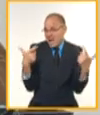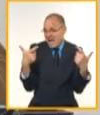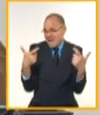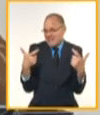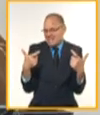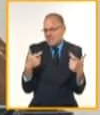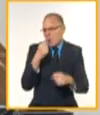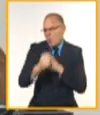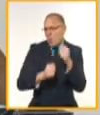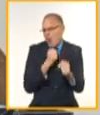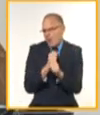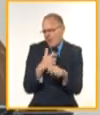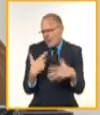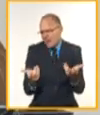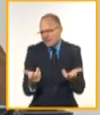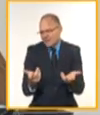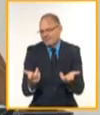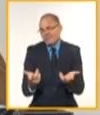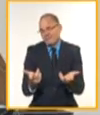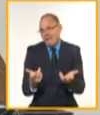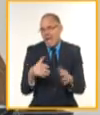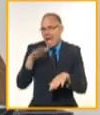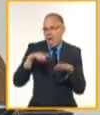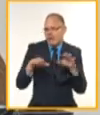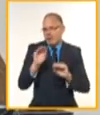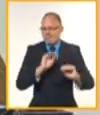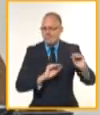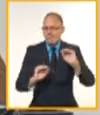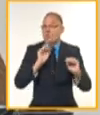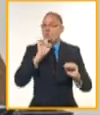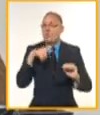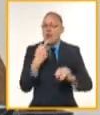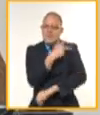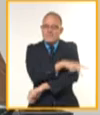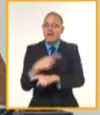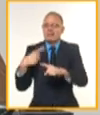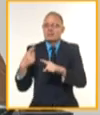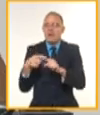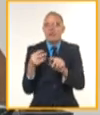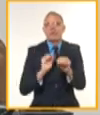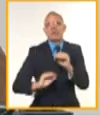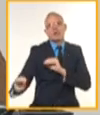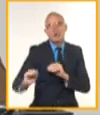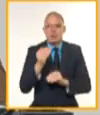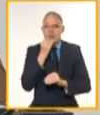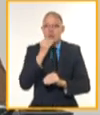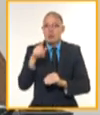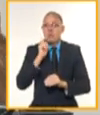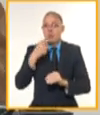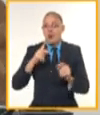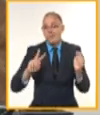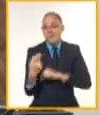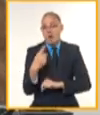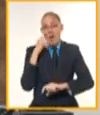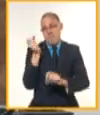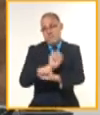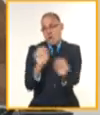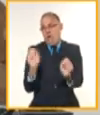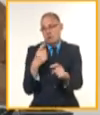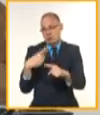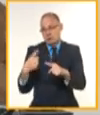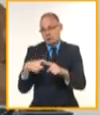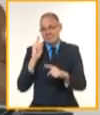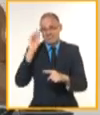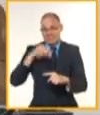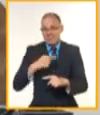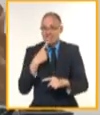esa conjura de desestabilización en determinadas regiones del planeta, como acciones contra los países considerados